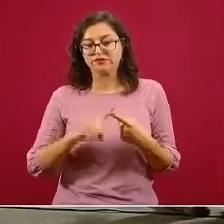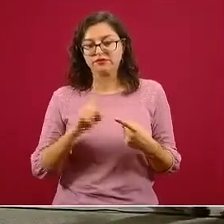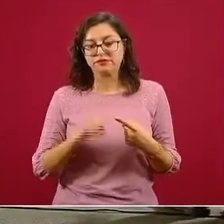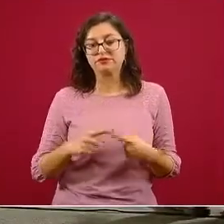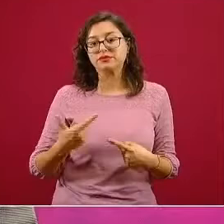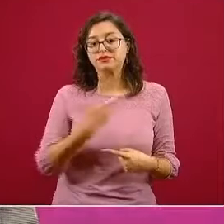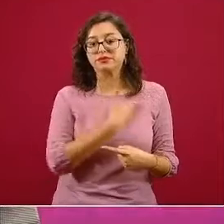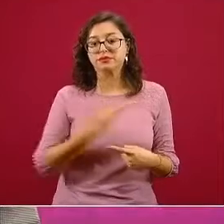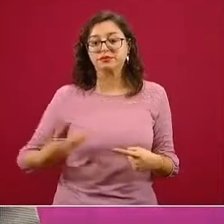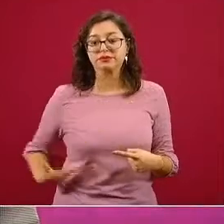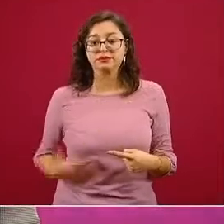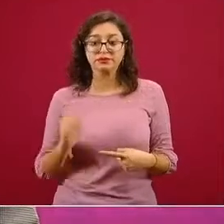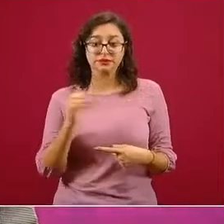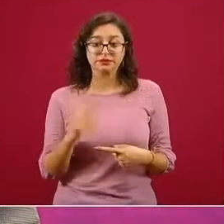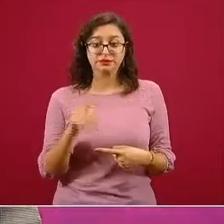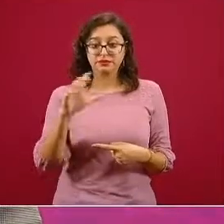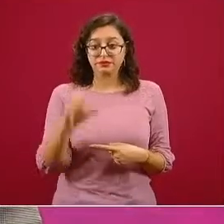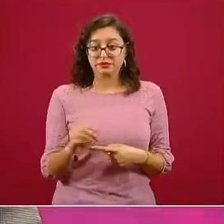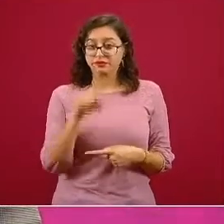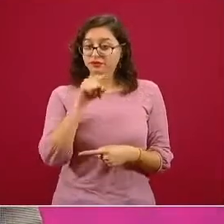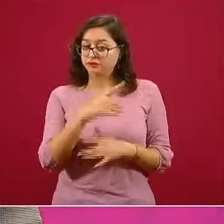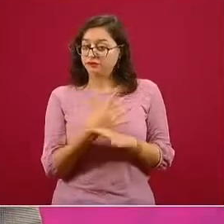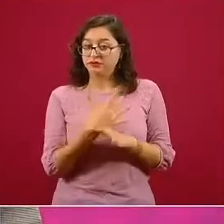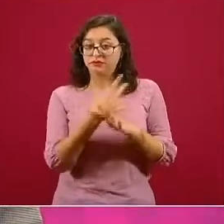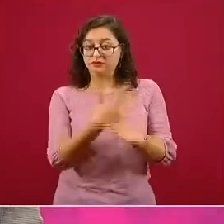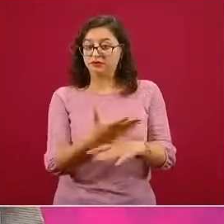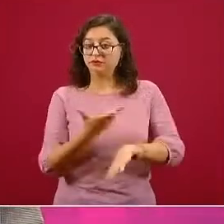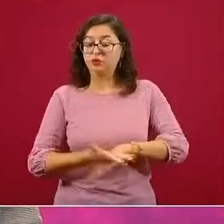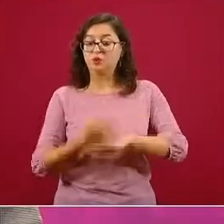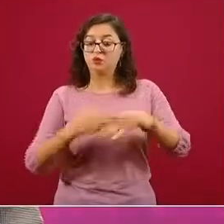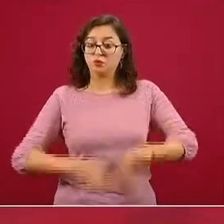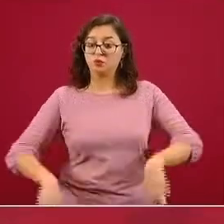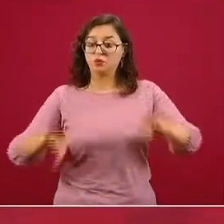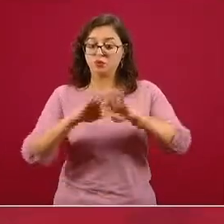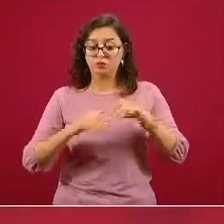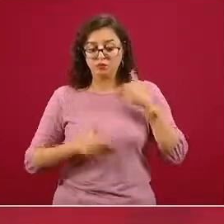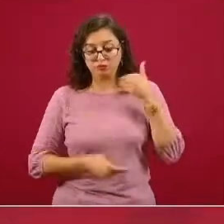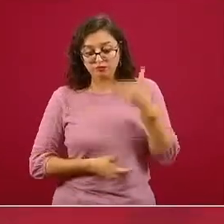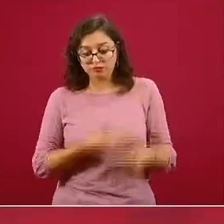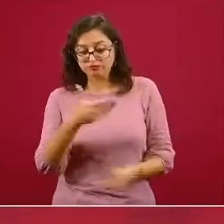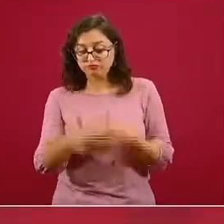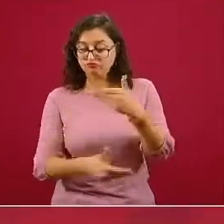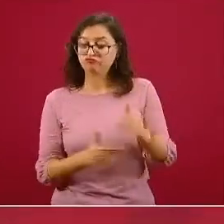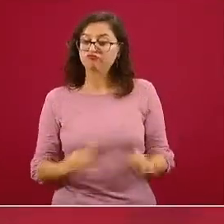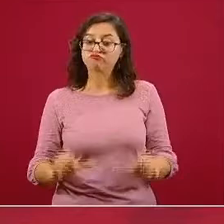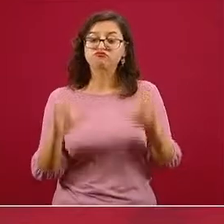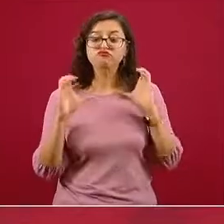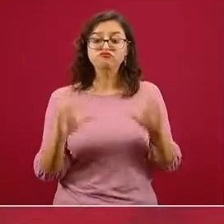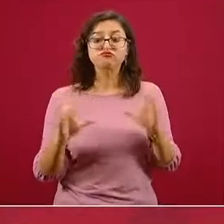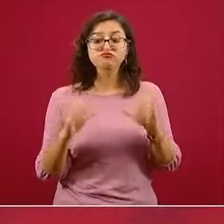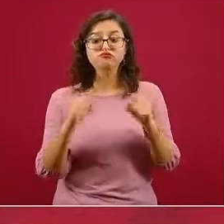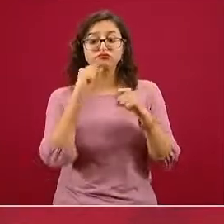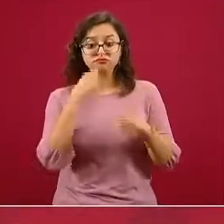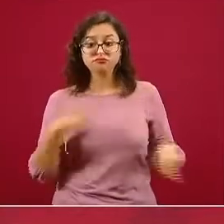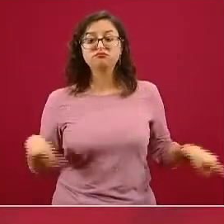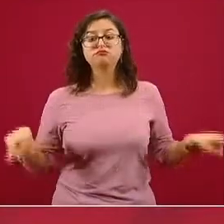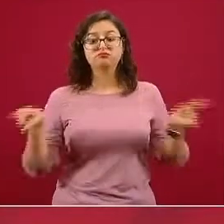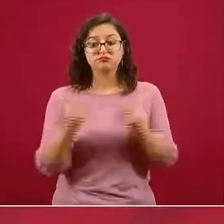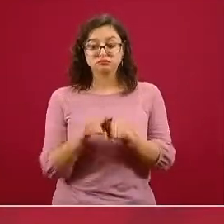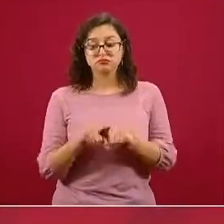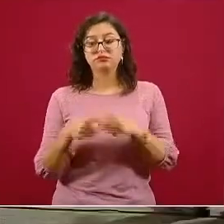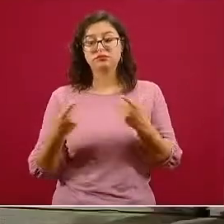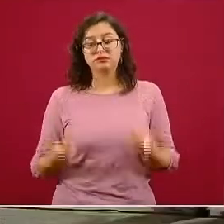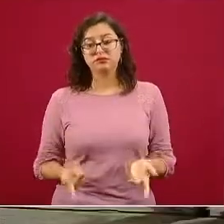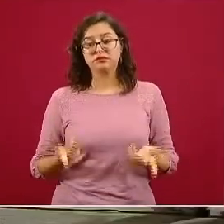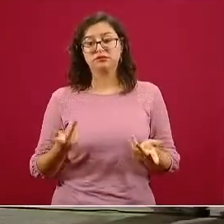sido muy enfático en la importancia de cuidar todos los procesos electorales y también respetar